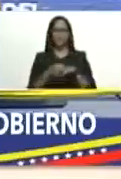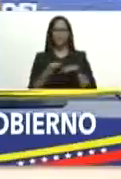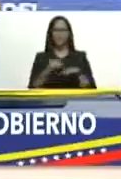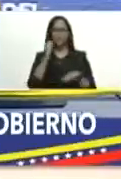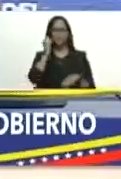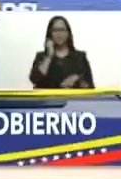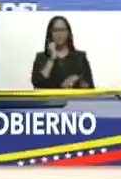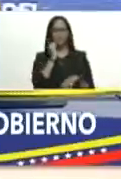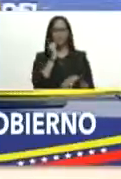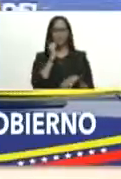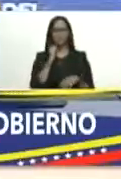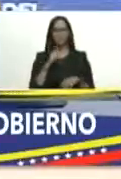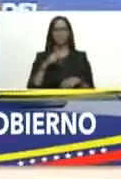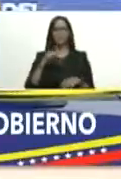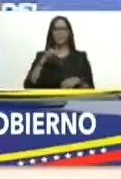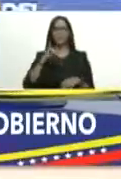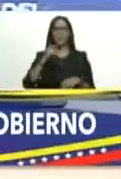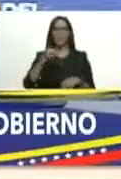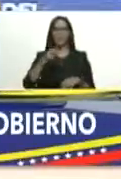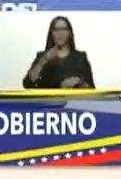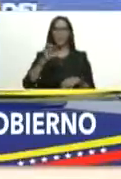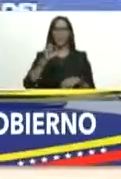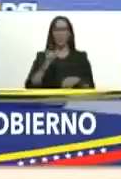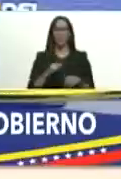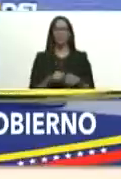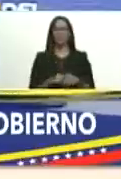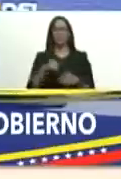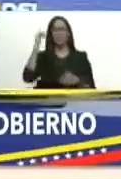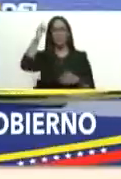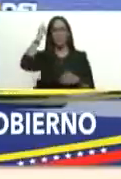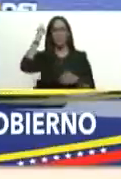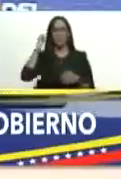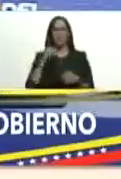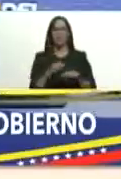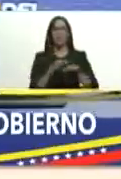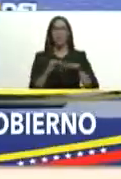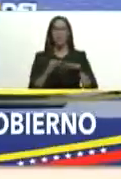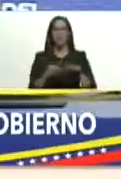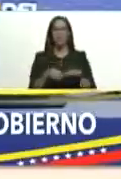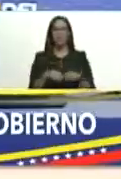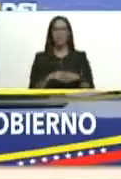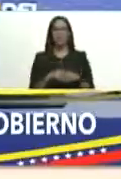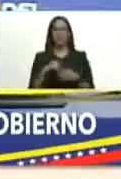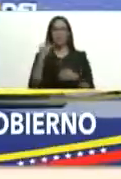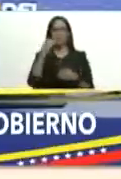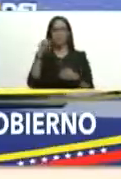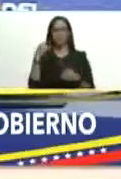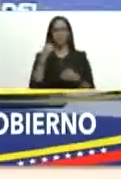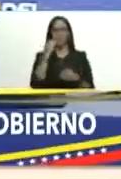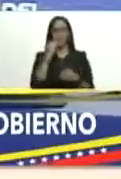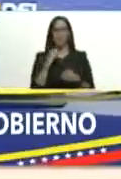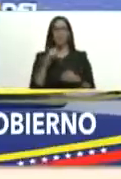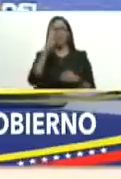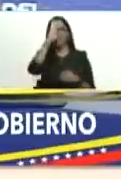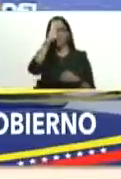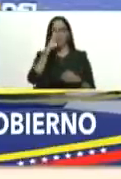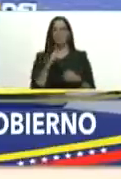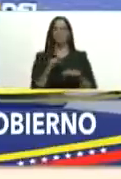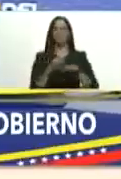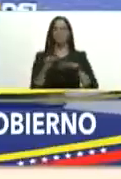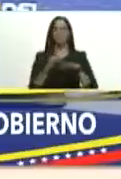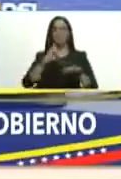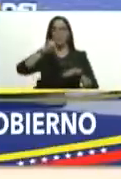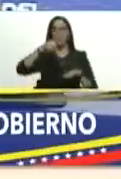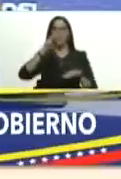Sucre, Nirgüe, Brusual y Cocorote, de Yaracuy. Municipio Ezequiel Zamora, de Barinas. Municipio Junín,